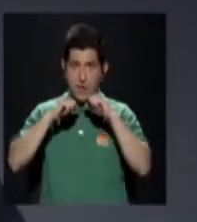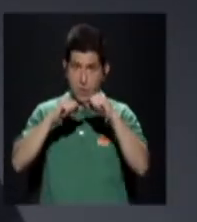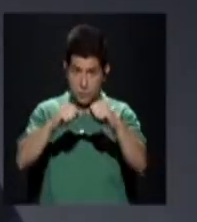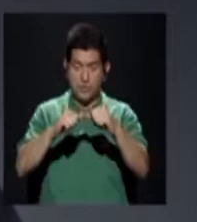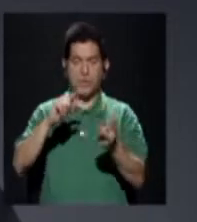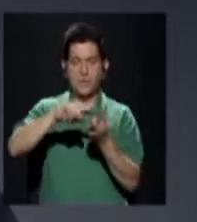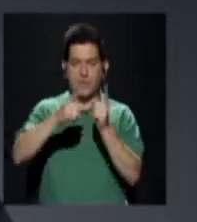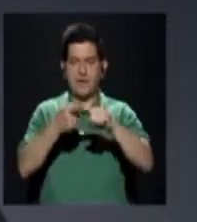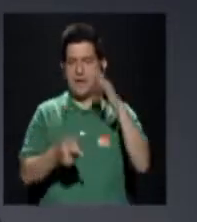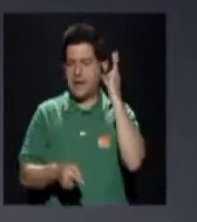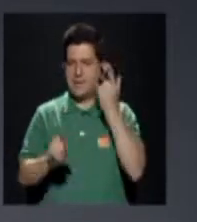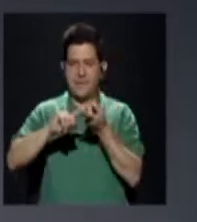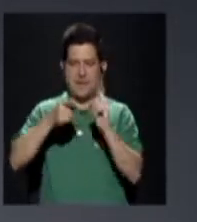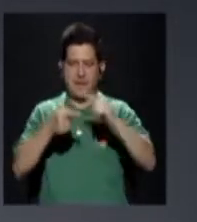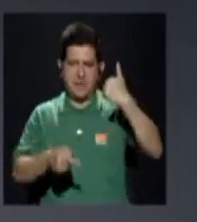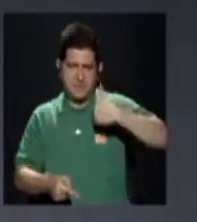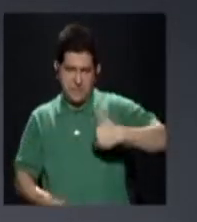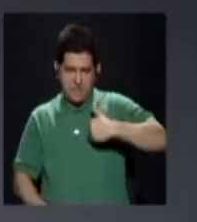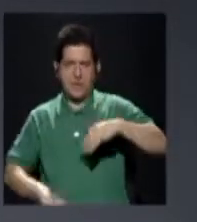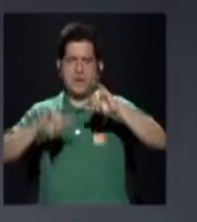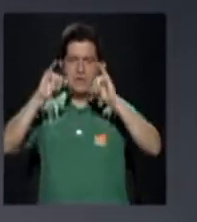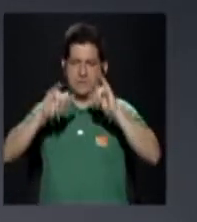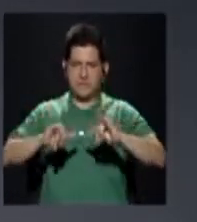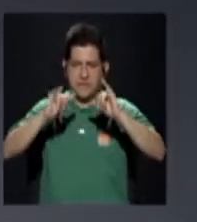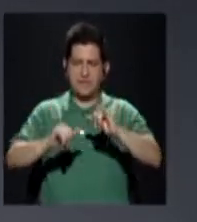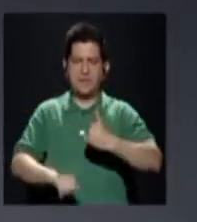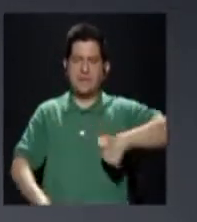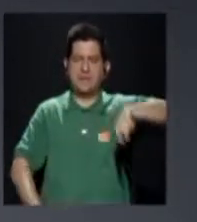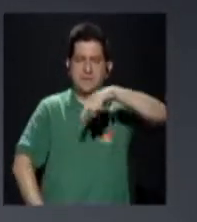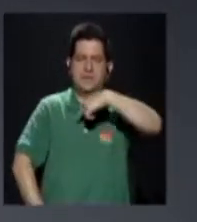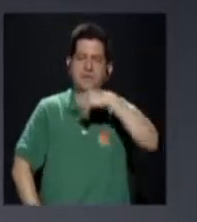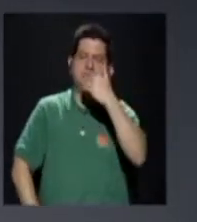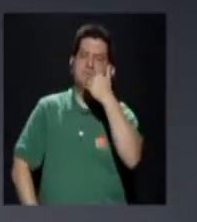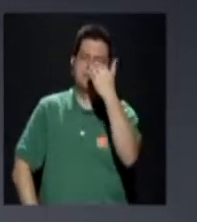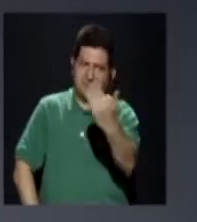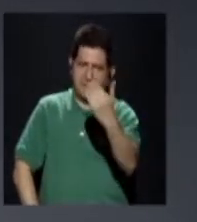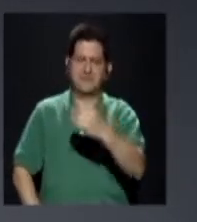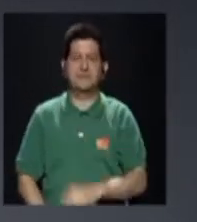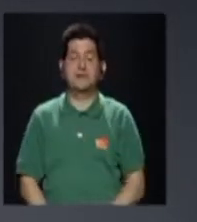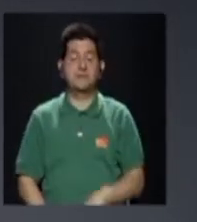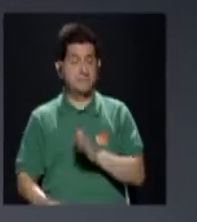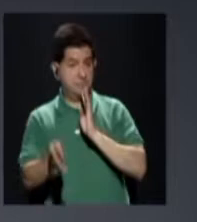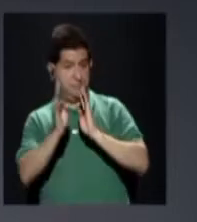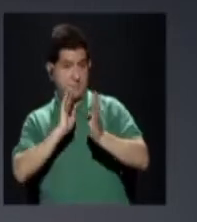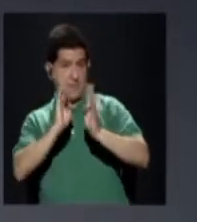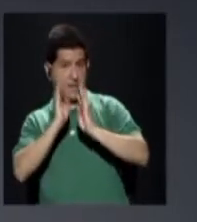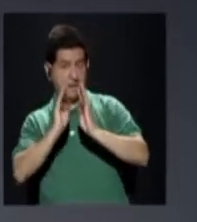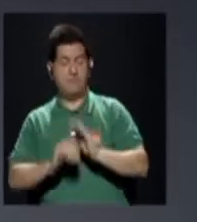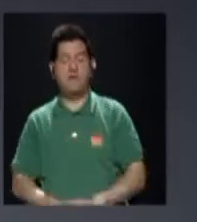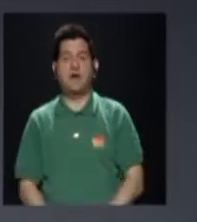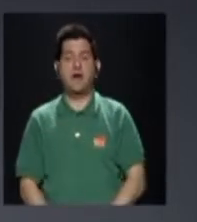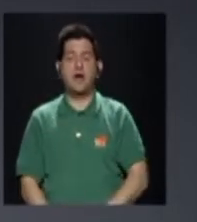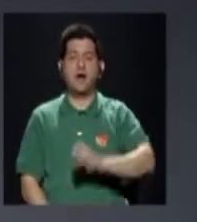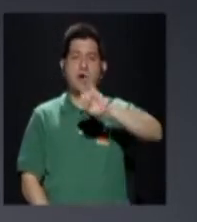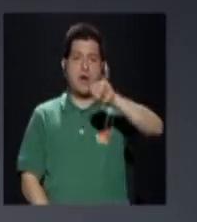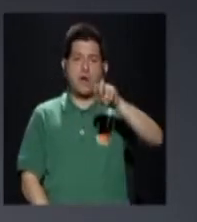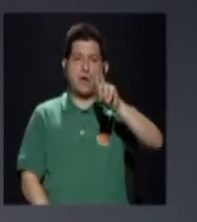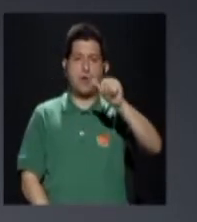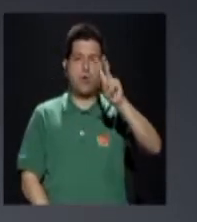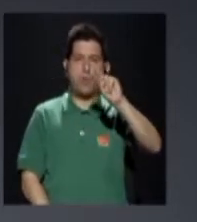Continuamos, amigas y amigos, y gracias por permanecer con nosotros, conversando con don Juan y don